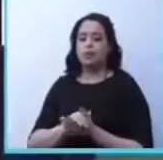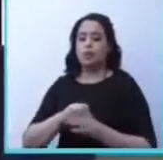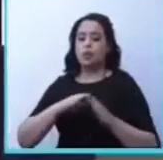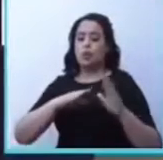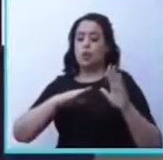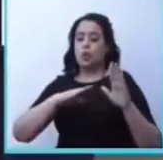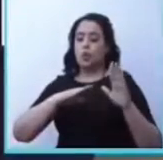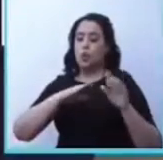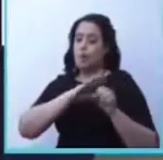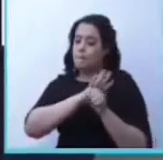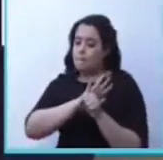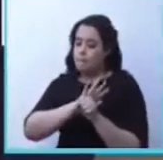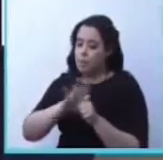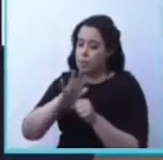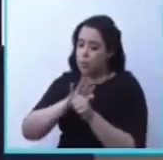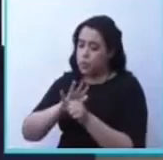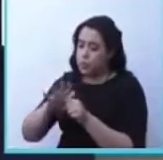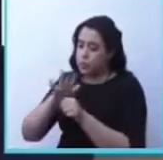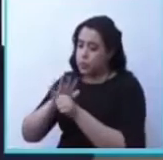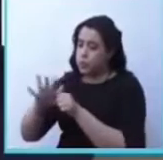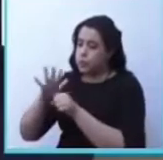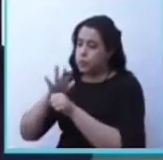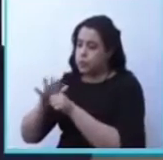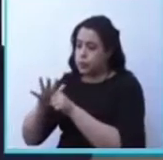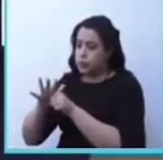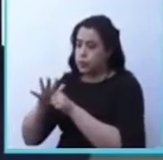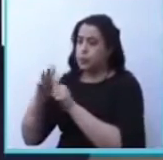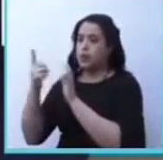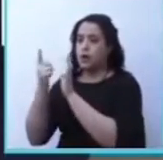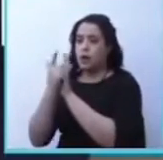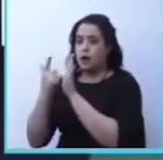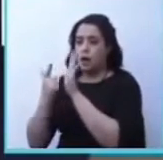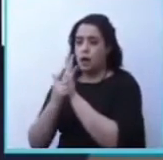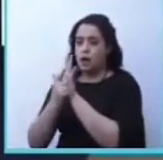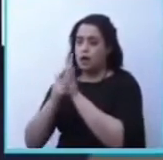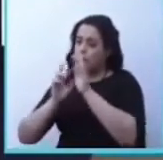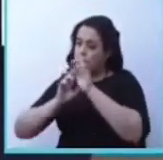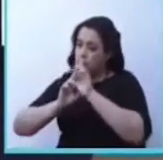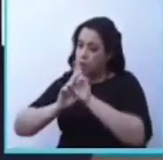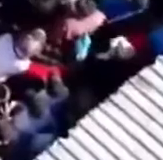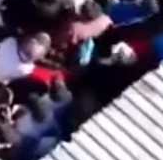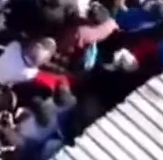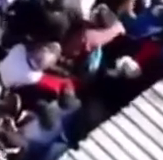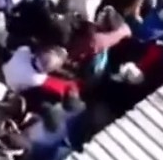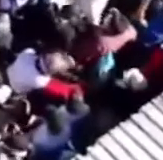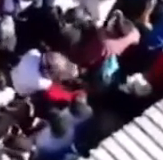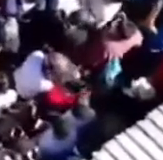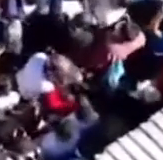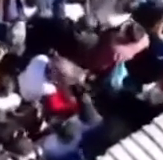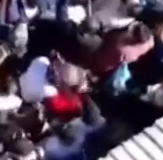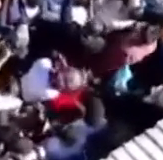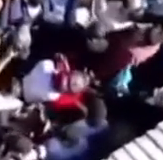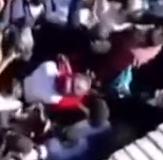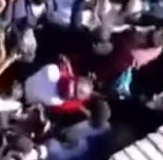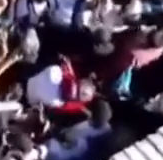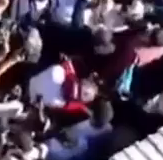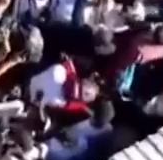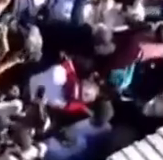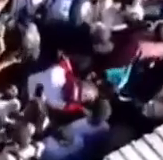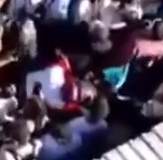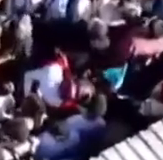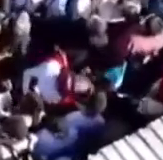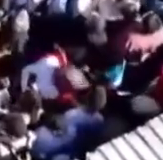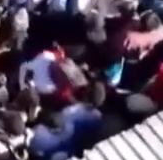cumplir y hacer cumplir la Constitución y sus leyes. La hondureña Xiomara Castro